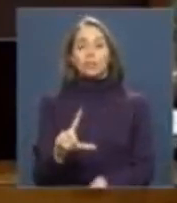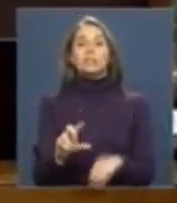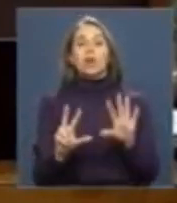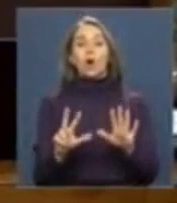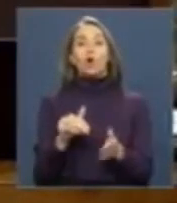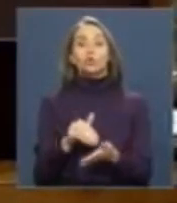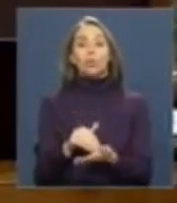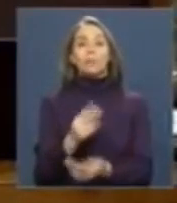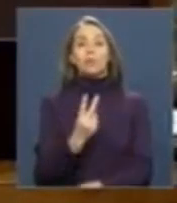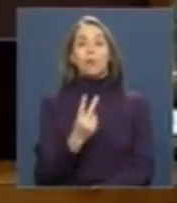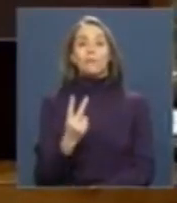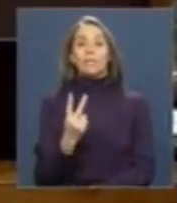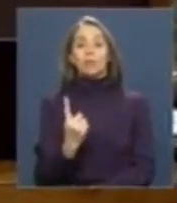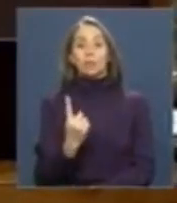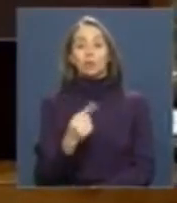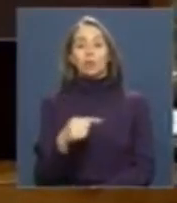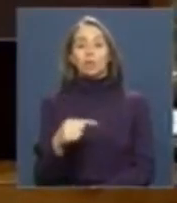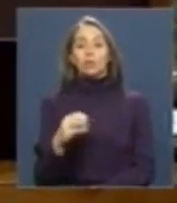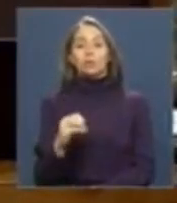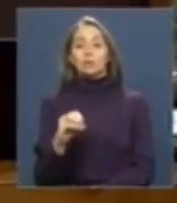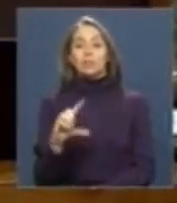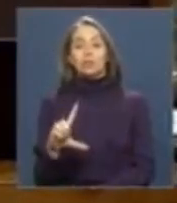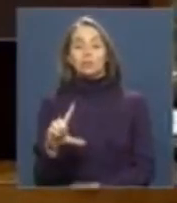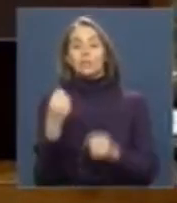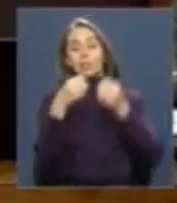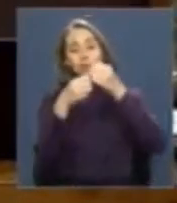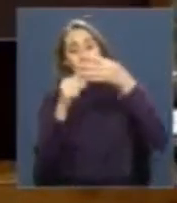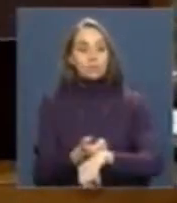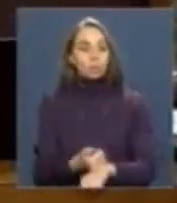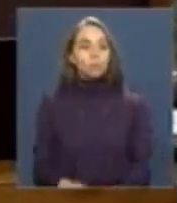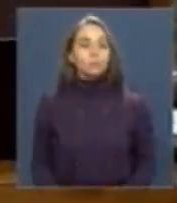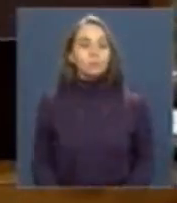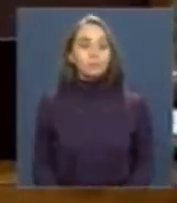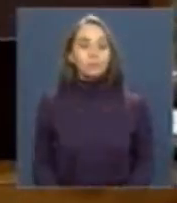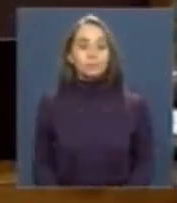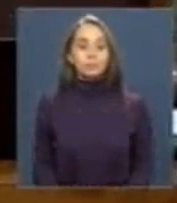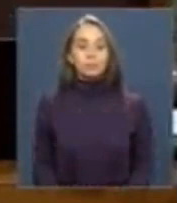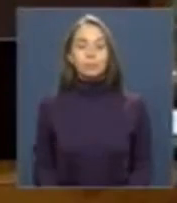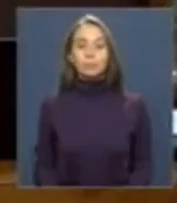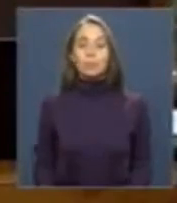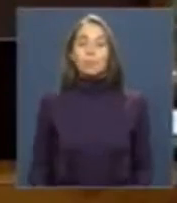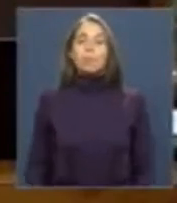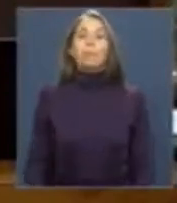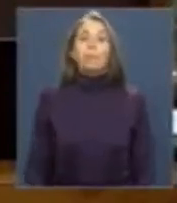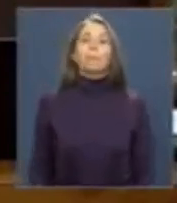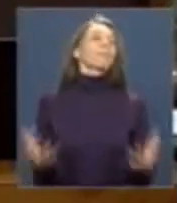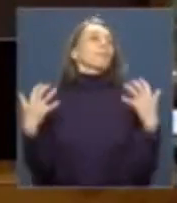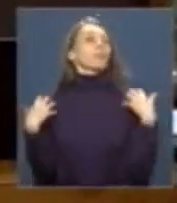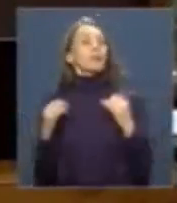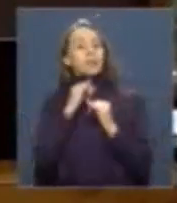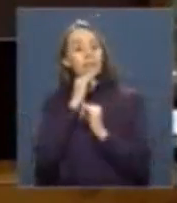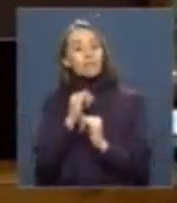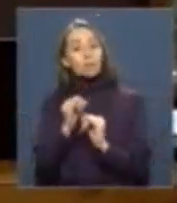mil 221 y 107 refundido rinde el informe de la comisión de constitución